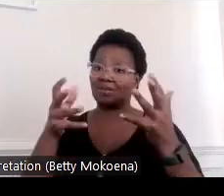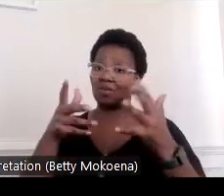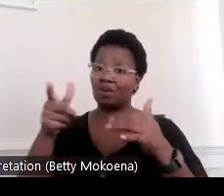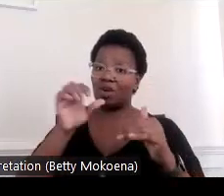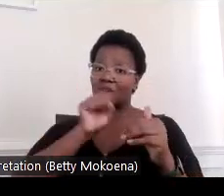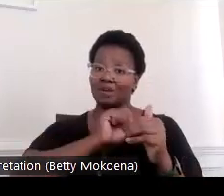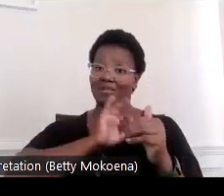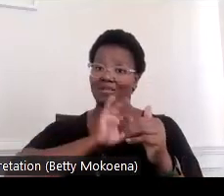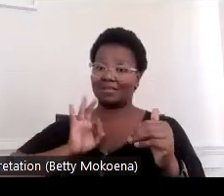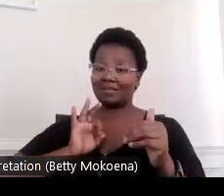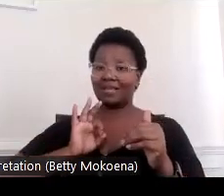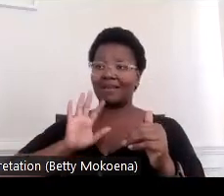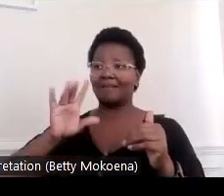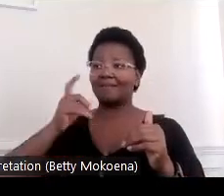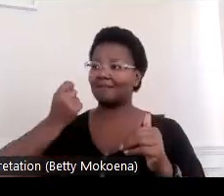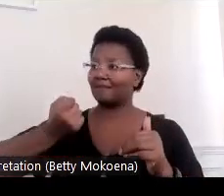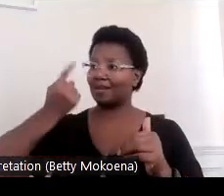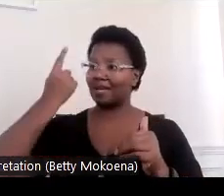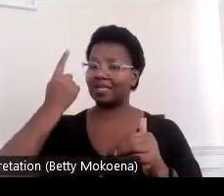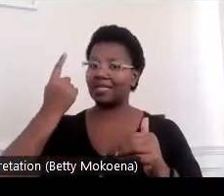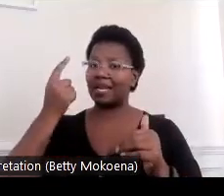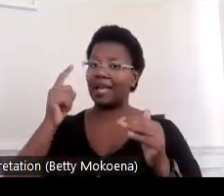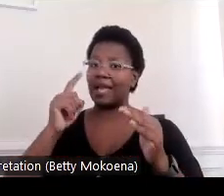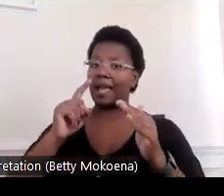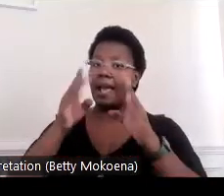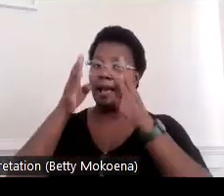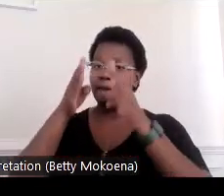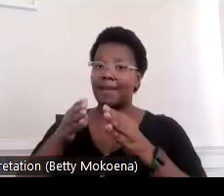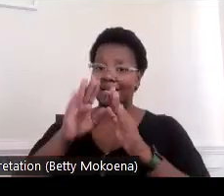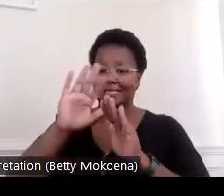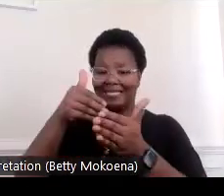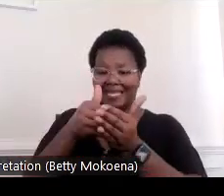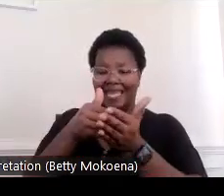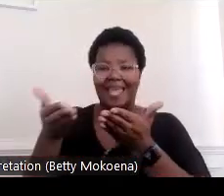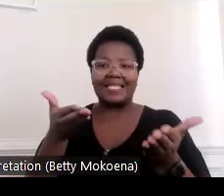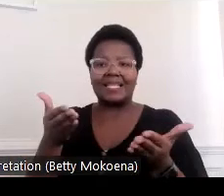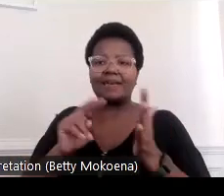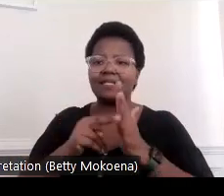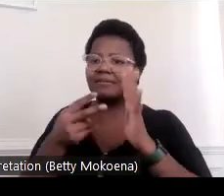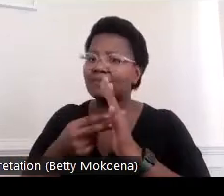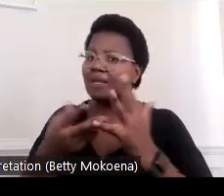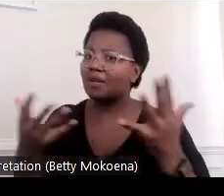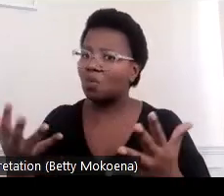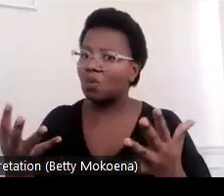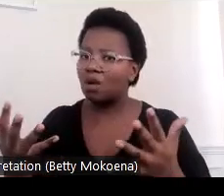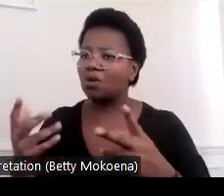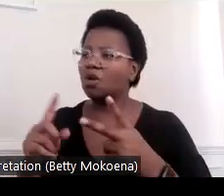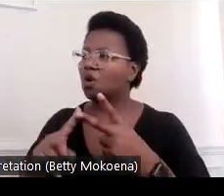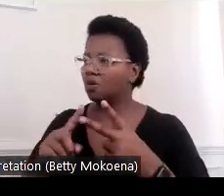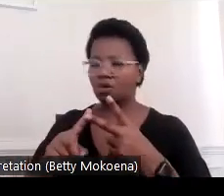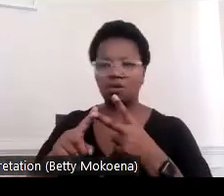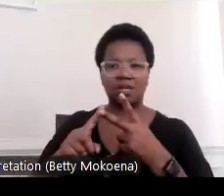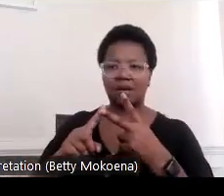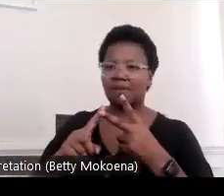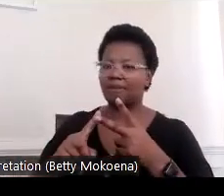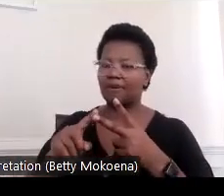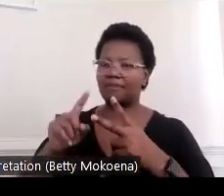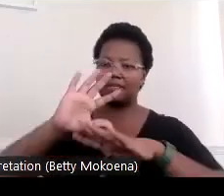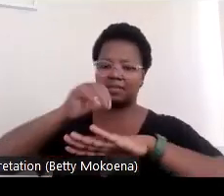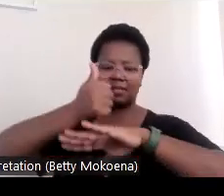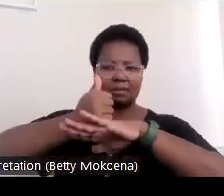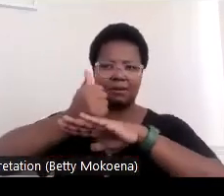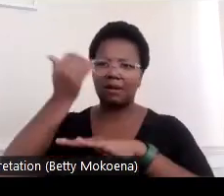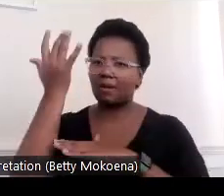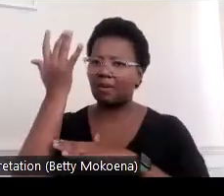es importante como proveedor asegurar que su personal entienda Cuáles son servicios entran a la persona por qué